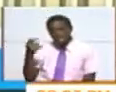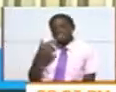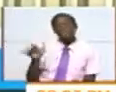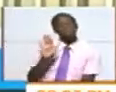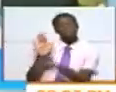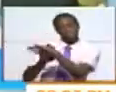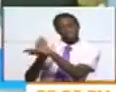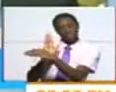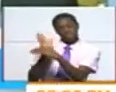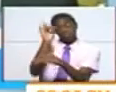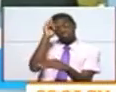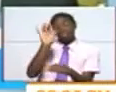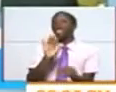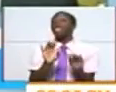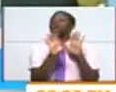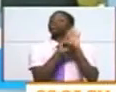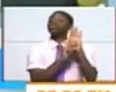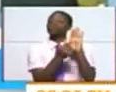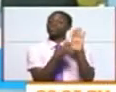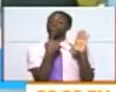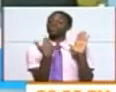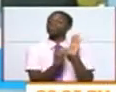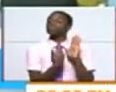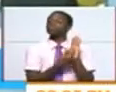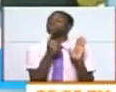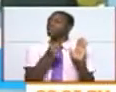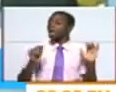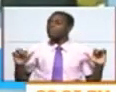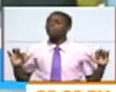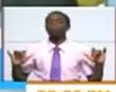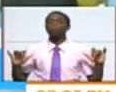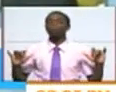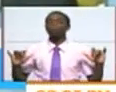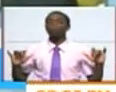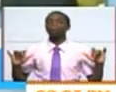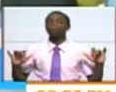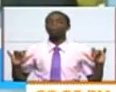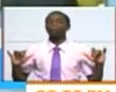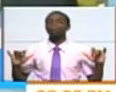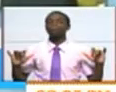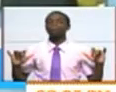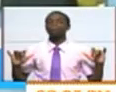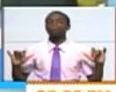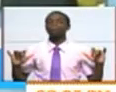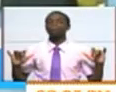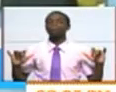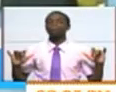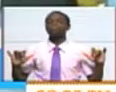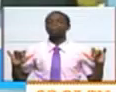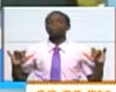En esa Constitución de la Constituyente se debe someter a referéndum, tal y como hizo Chávez, por cierto.